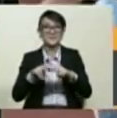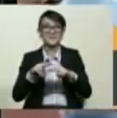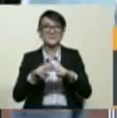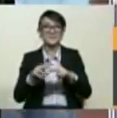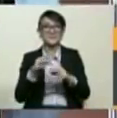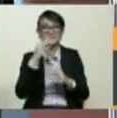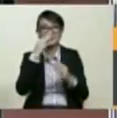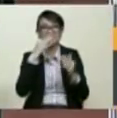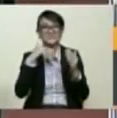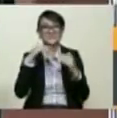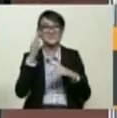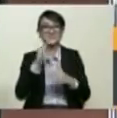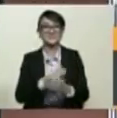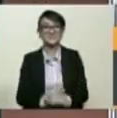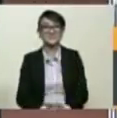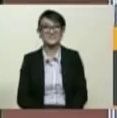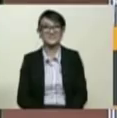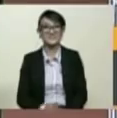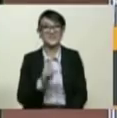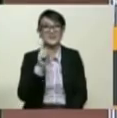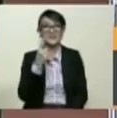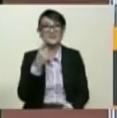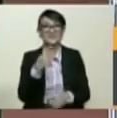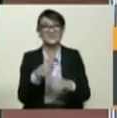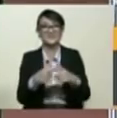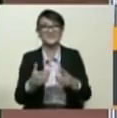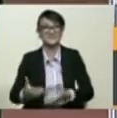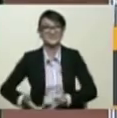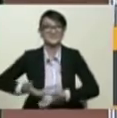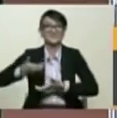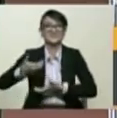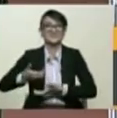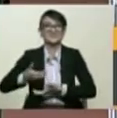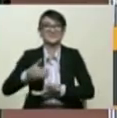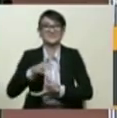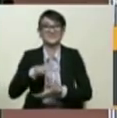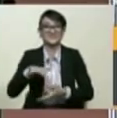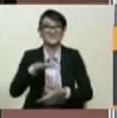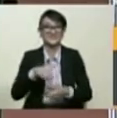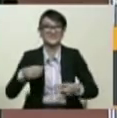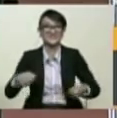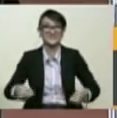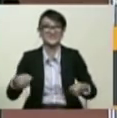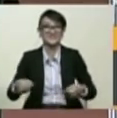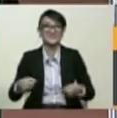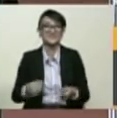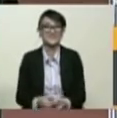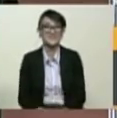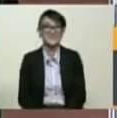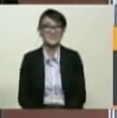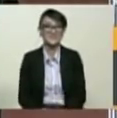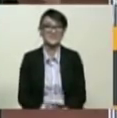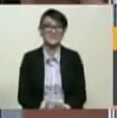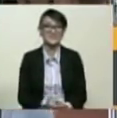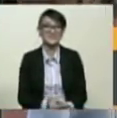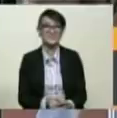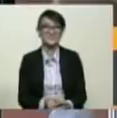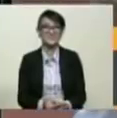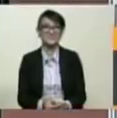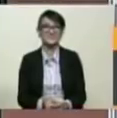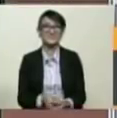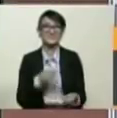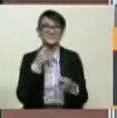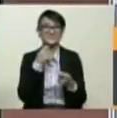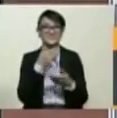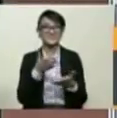un adulto de baja estatura, y estuvo hora y media con el señor cargado por todo un mercado. Eso fue público, notorio, comunicacional. Creo que ahí